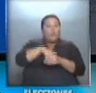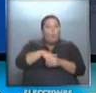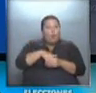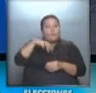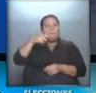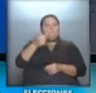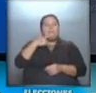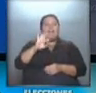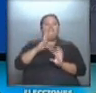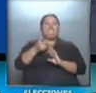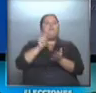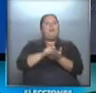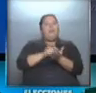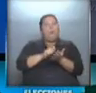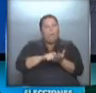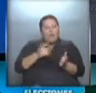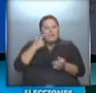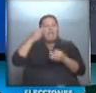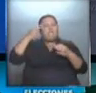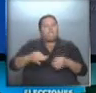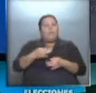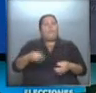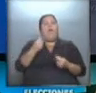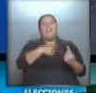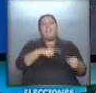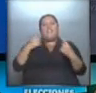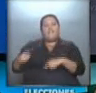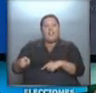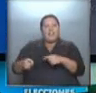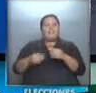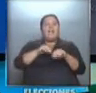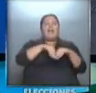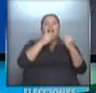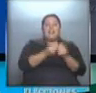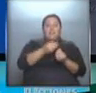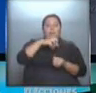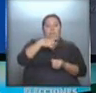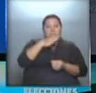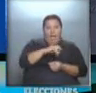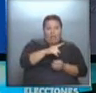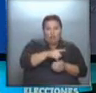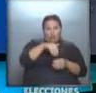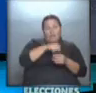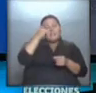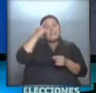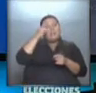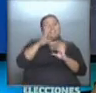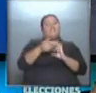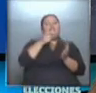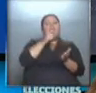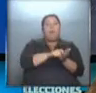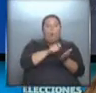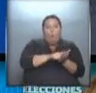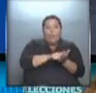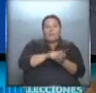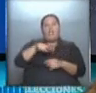una especie de encuesta. ¿Cuál sería exactamente la diferencia entre los resultados de las PASO, si consideráramos esto como una encuesta,